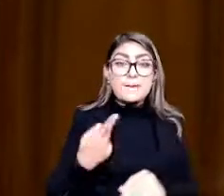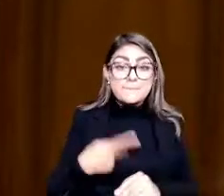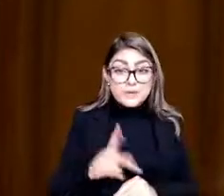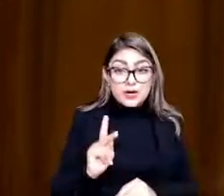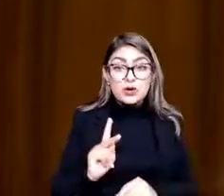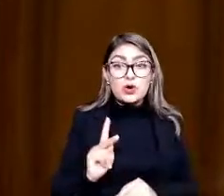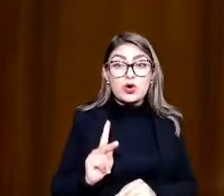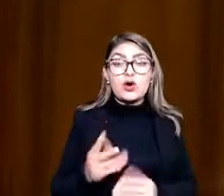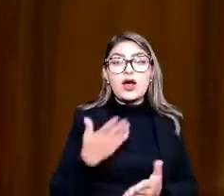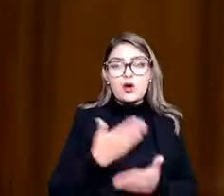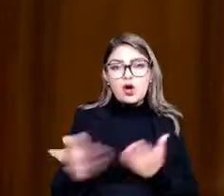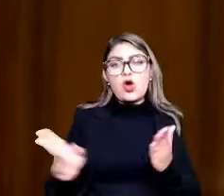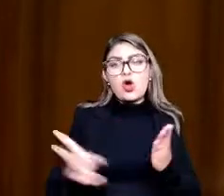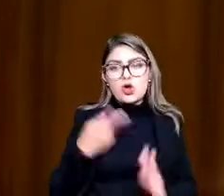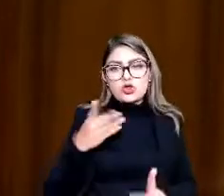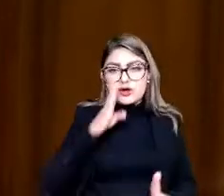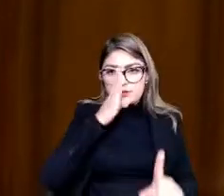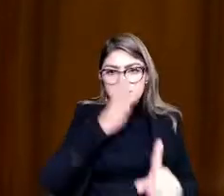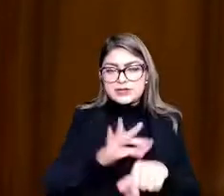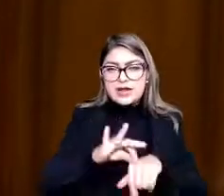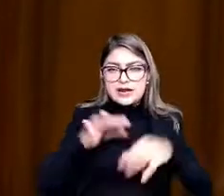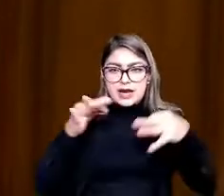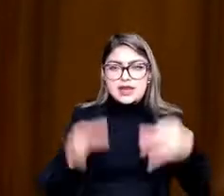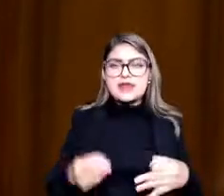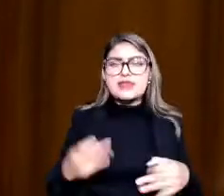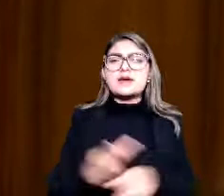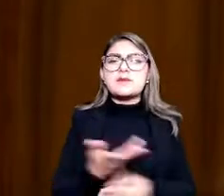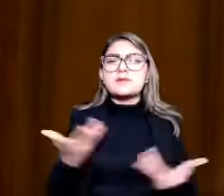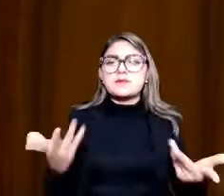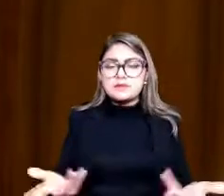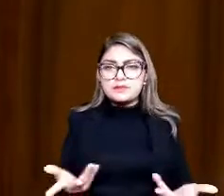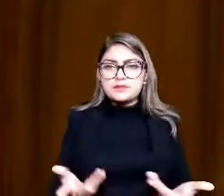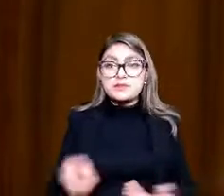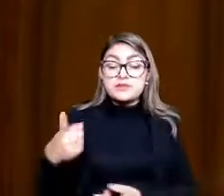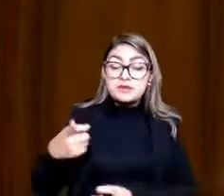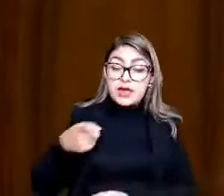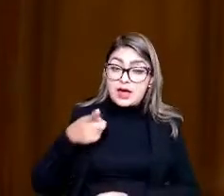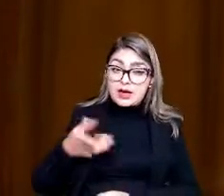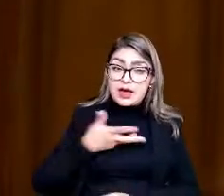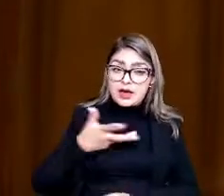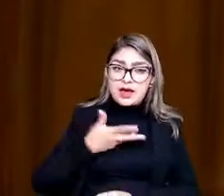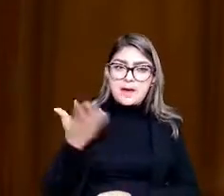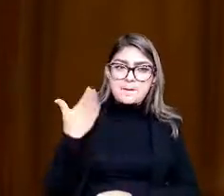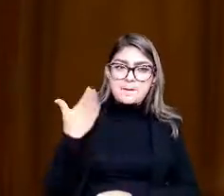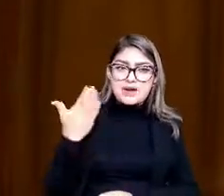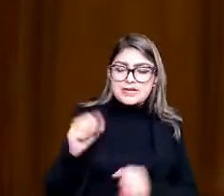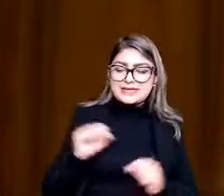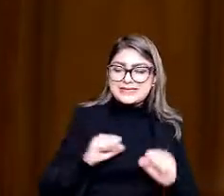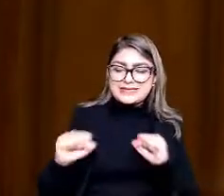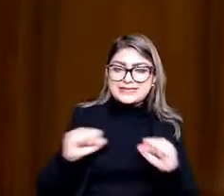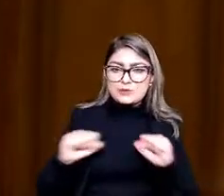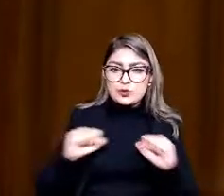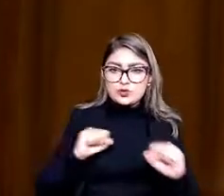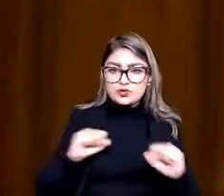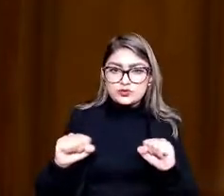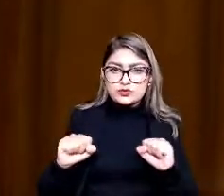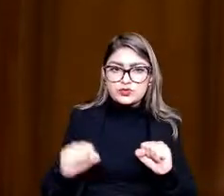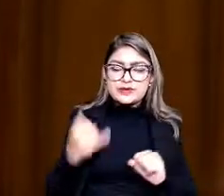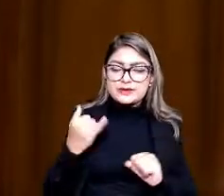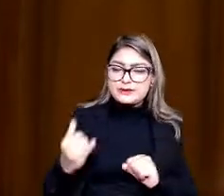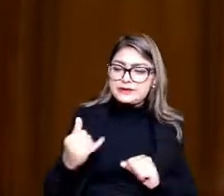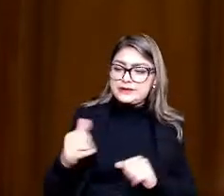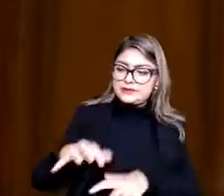realidad. Ya que, derivado de los recientes sismos y la temporada de